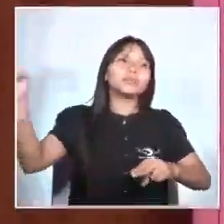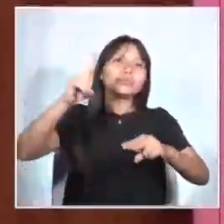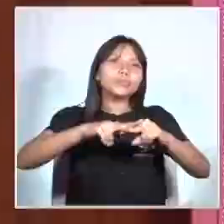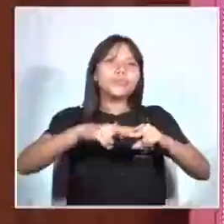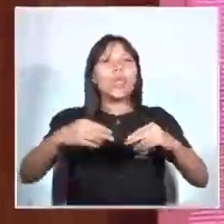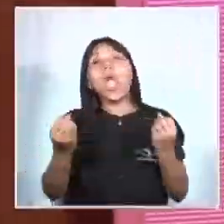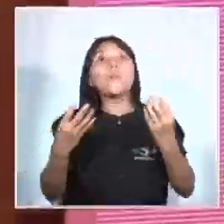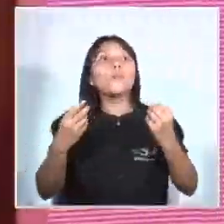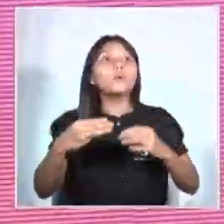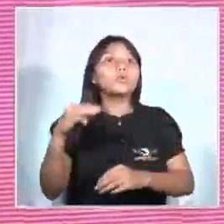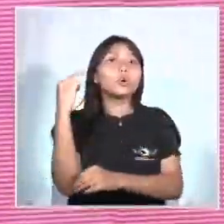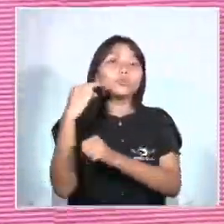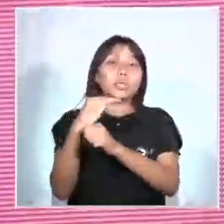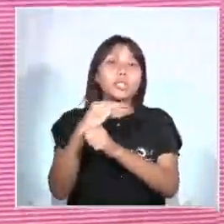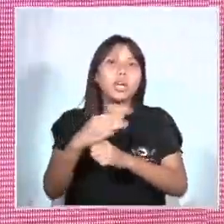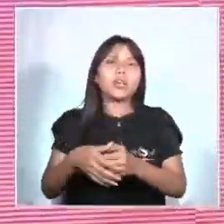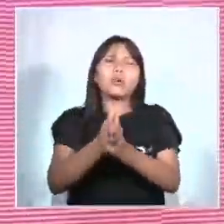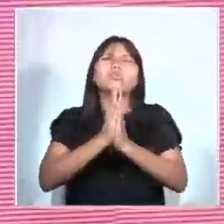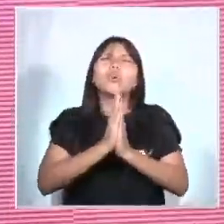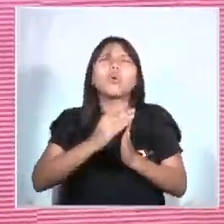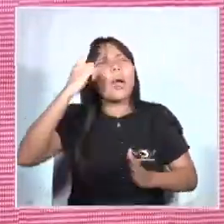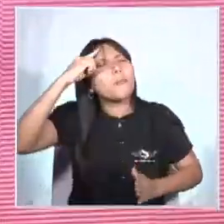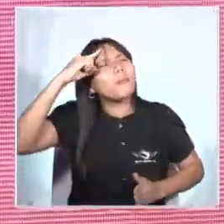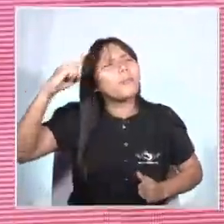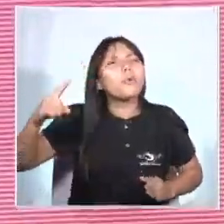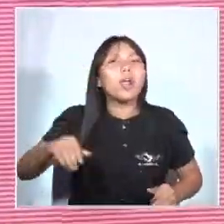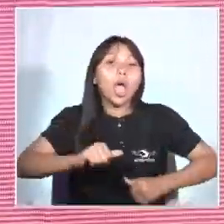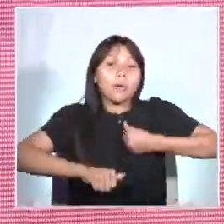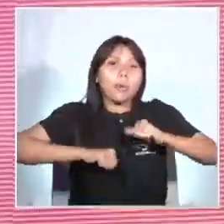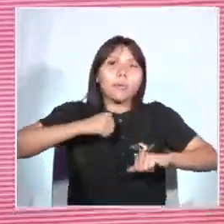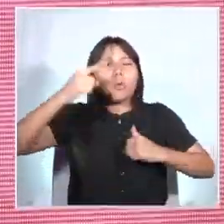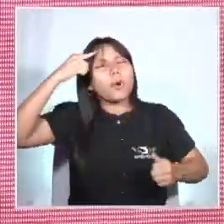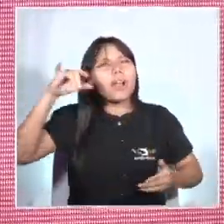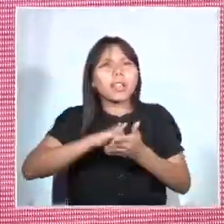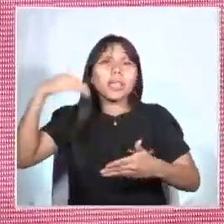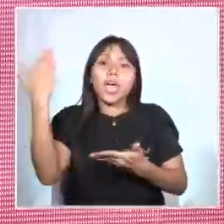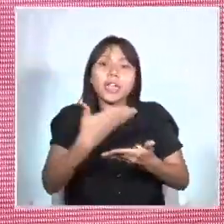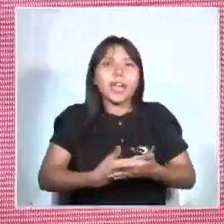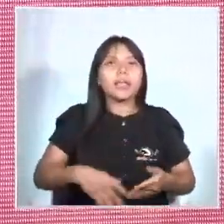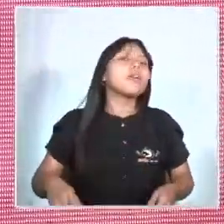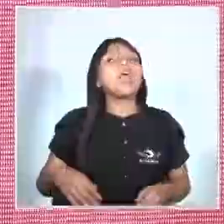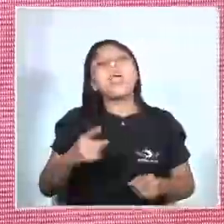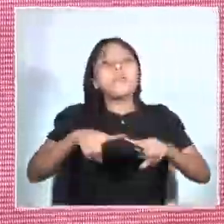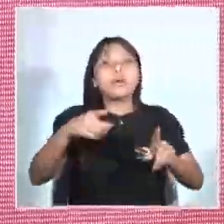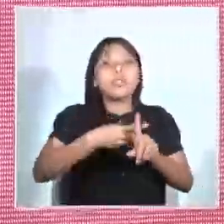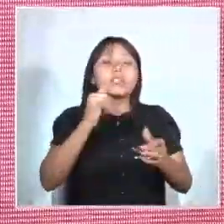Muchos ministerios oran por avivamiento para que llegue. Pero desde que llegué aquí a esta casa el